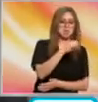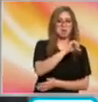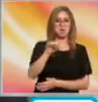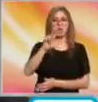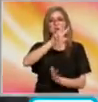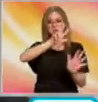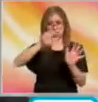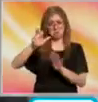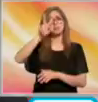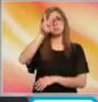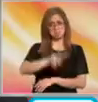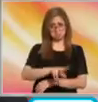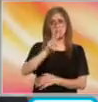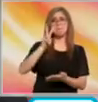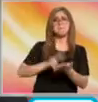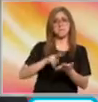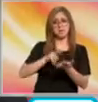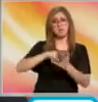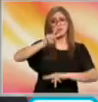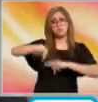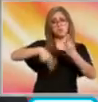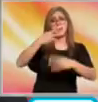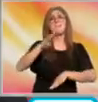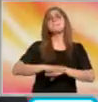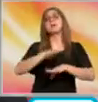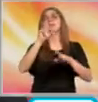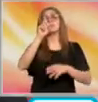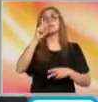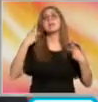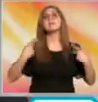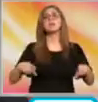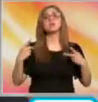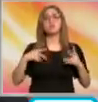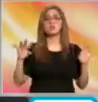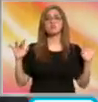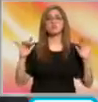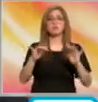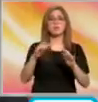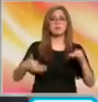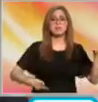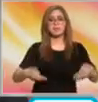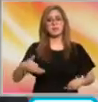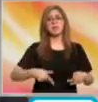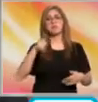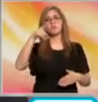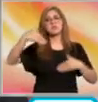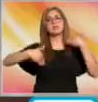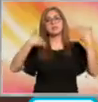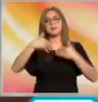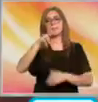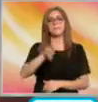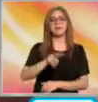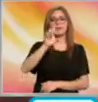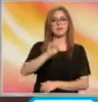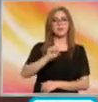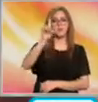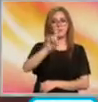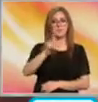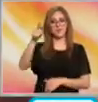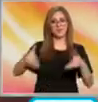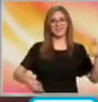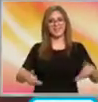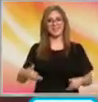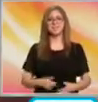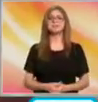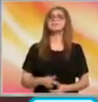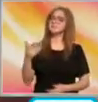pena la cuota, hay más de 30 personas en escena, diviértanse. Este fin de semana es de teatro. Eso. Gracias,